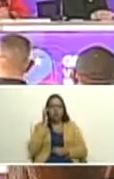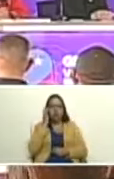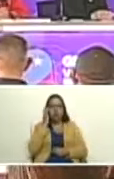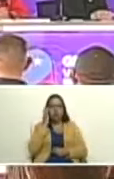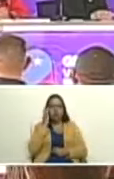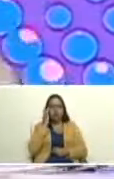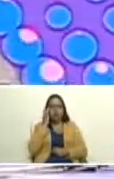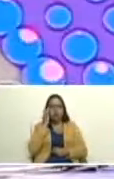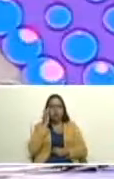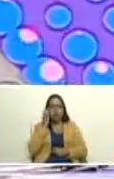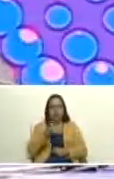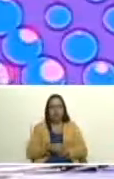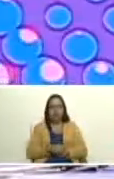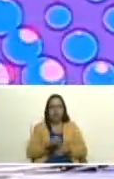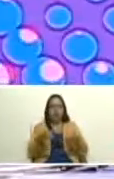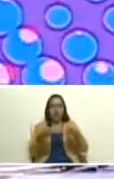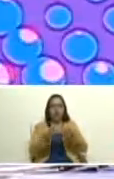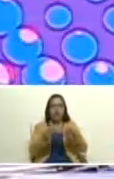Precisamente a un grupo de mujeres